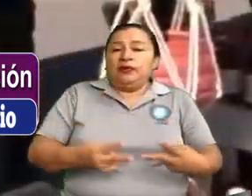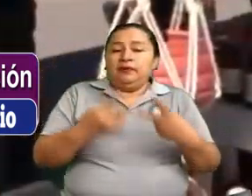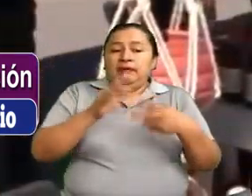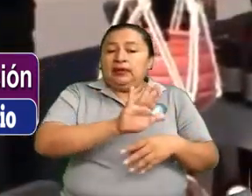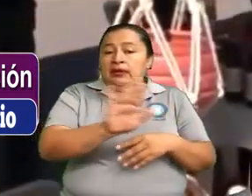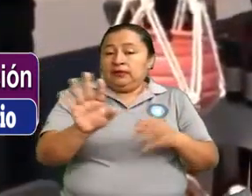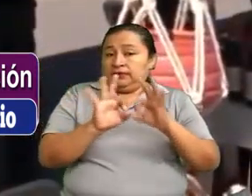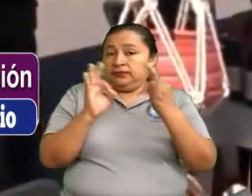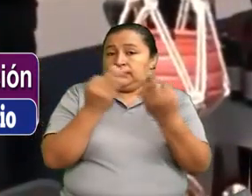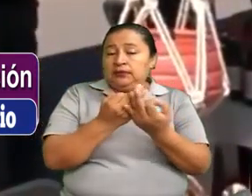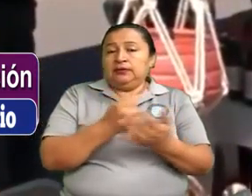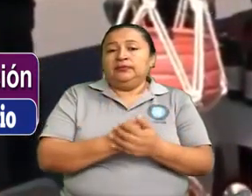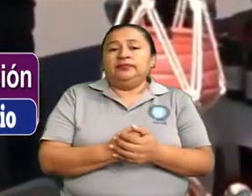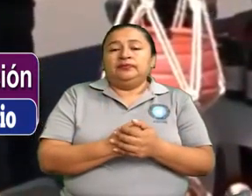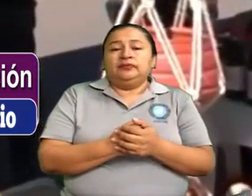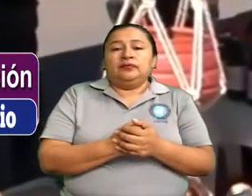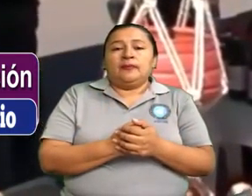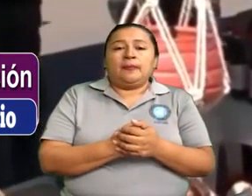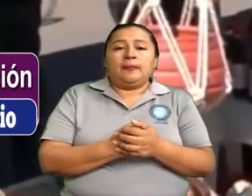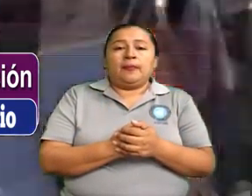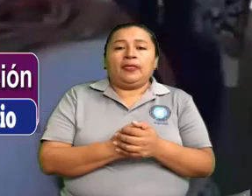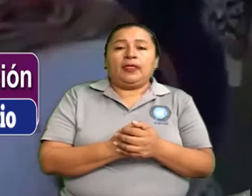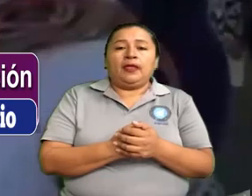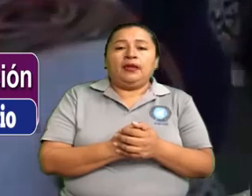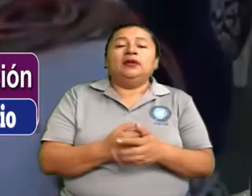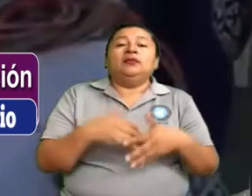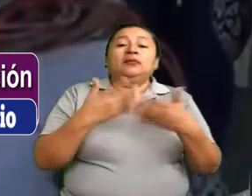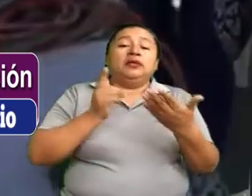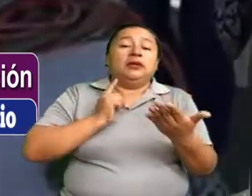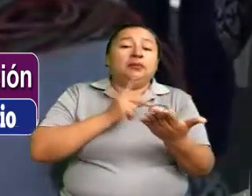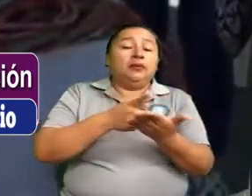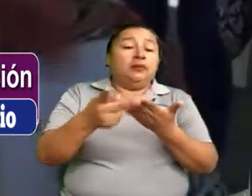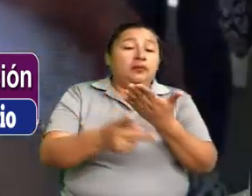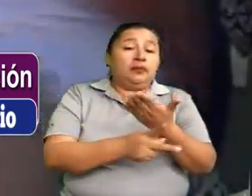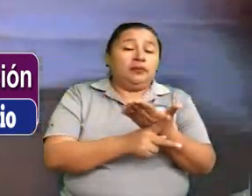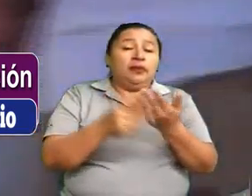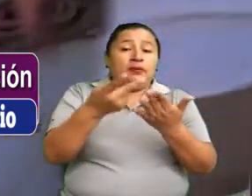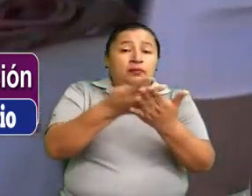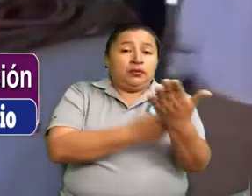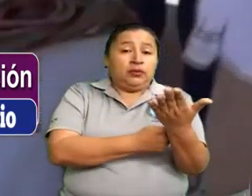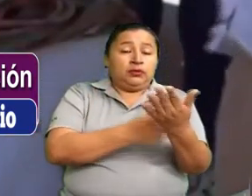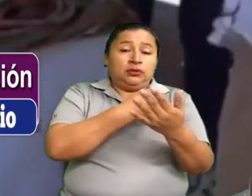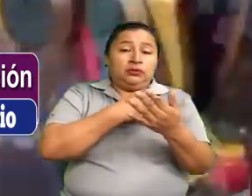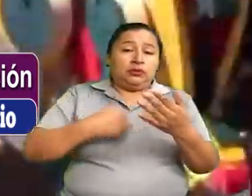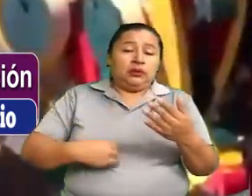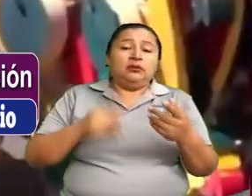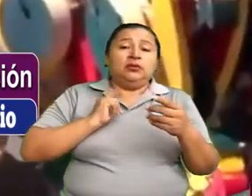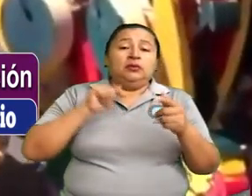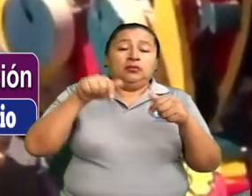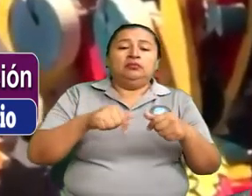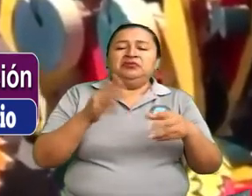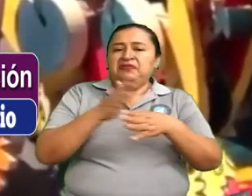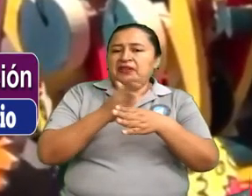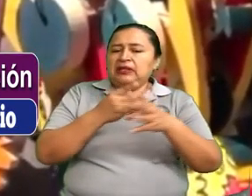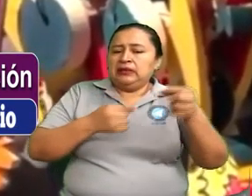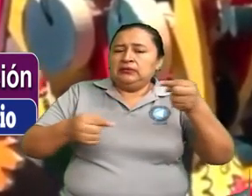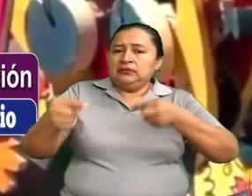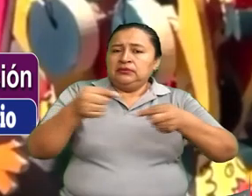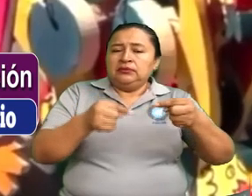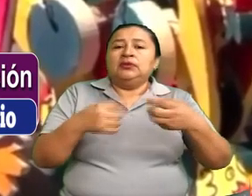familia. Tenemos con programas y proyectos del ministerio, tenemos varias estrategias. Entonces,